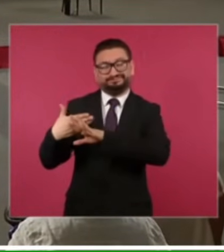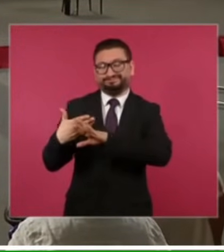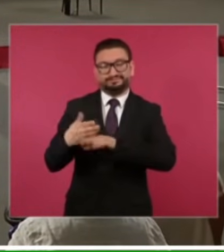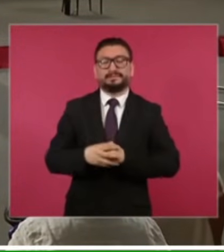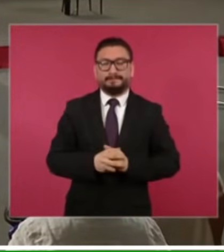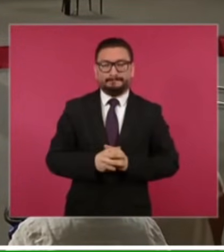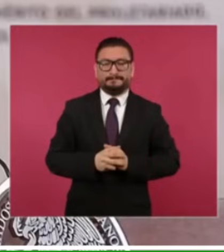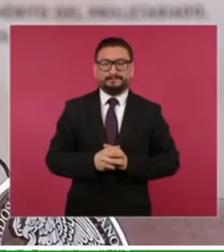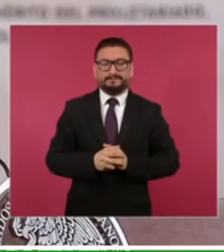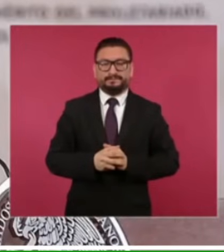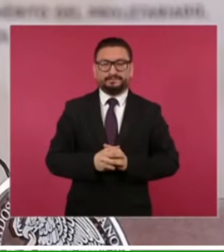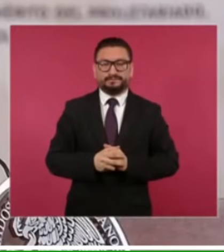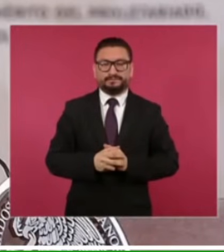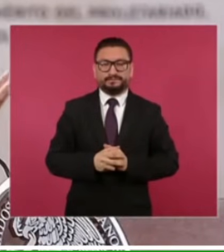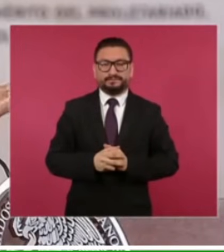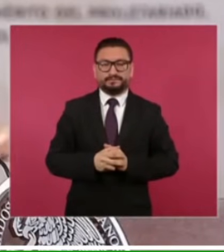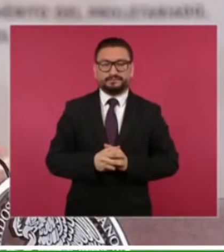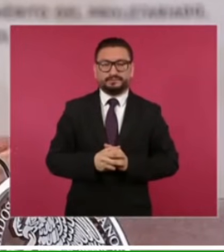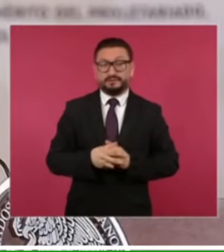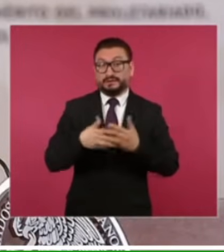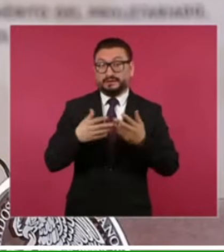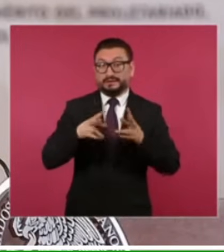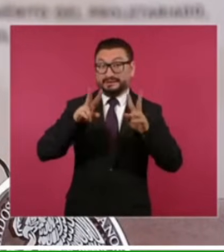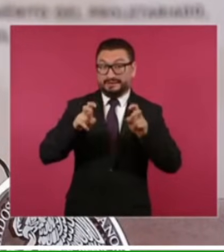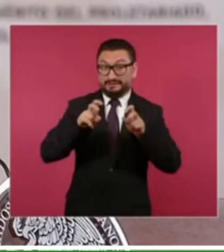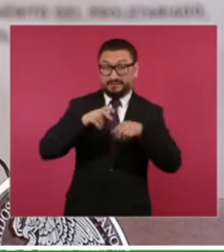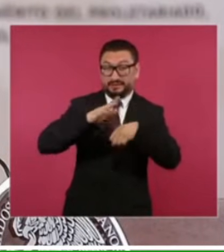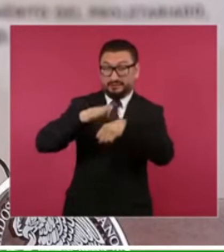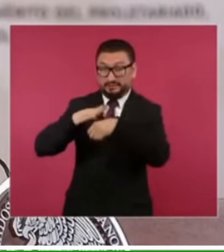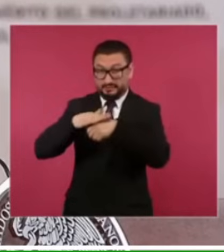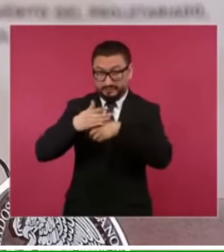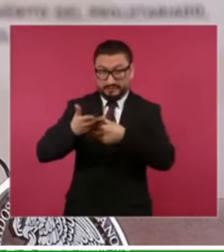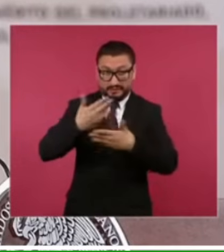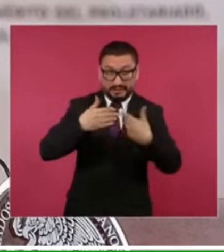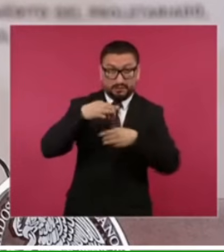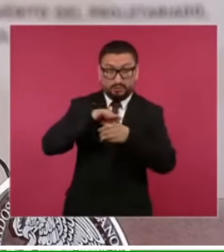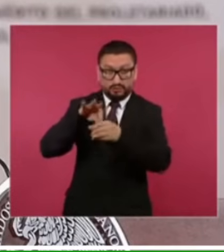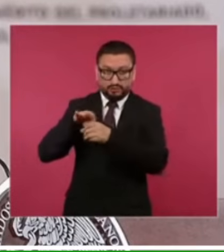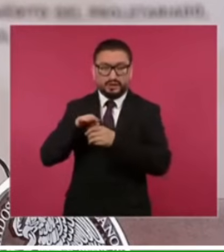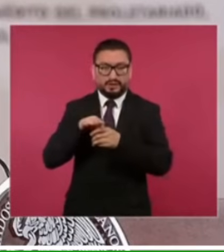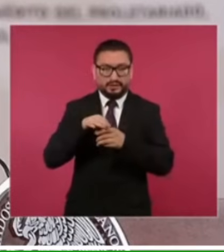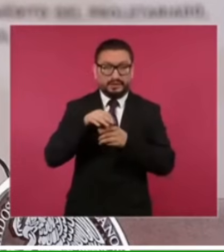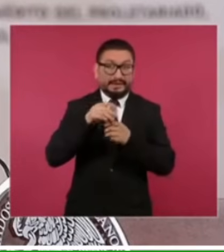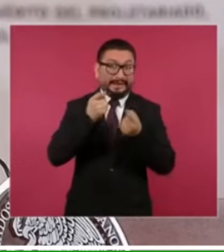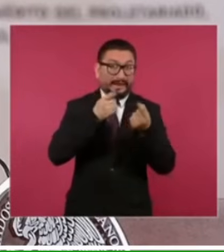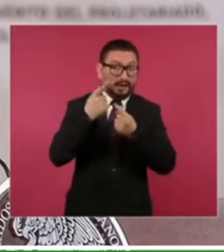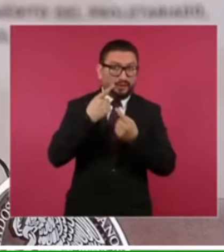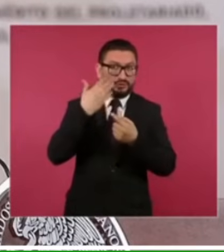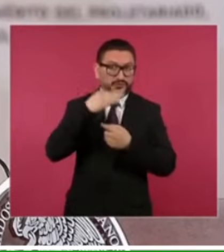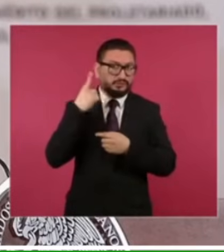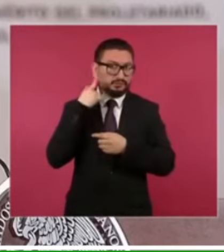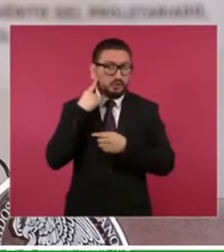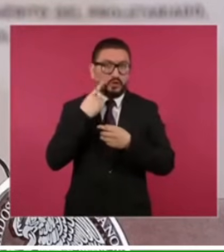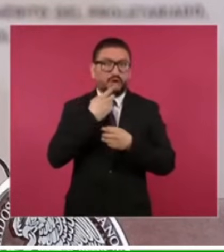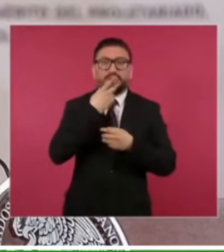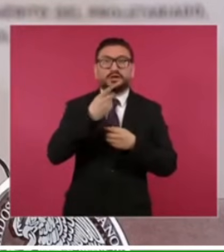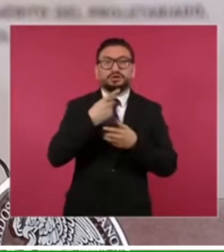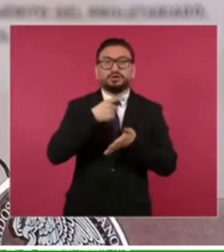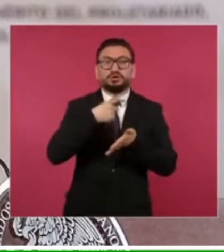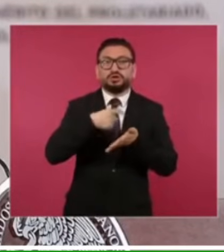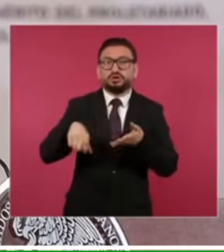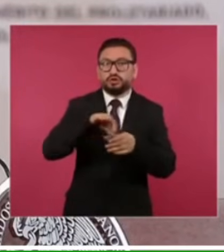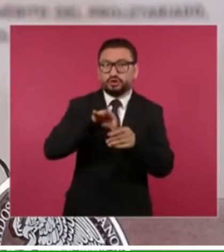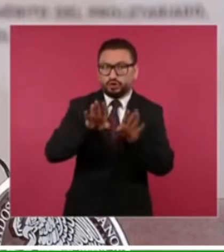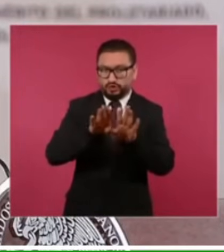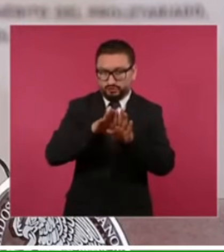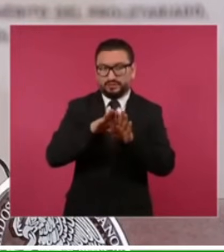Y hablando de promover el voto, y como mucho se ha dicho sobre la compra de voto en estas elecciones, vamos a compartirles